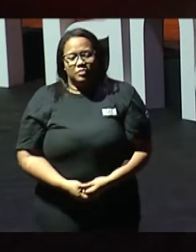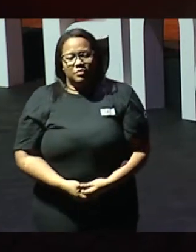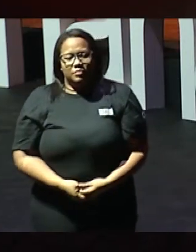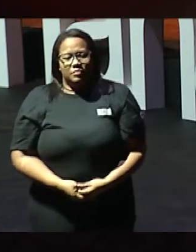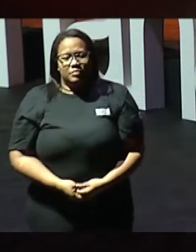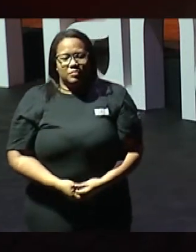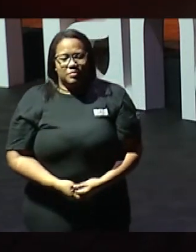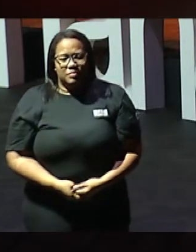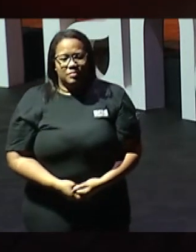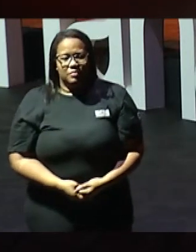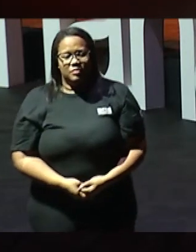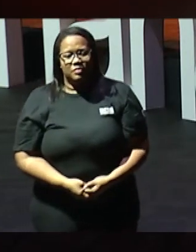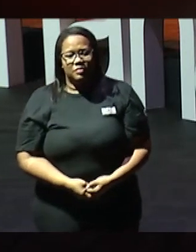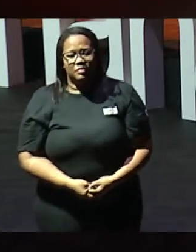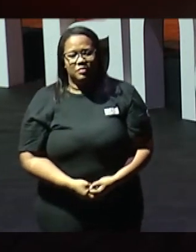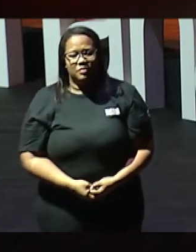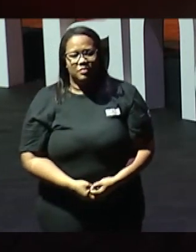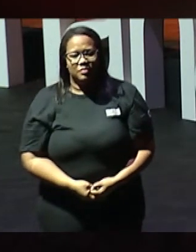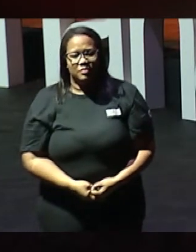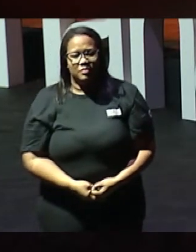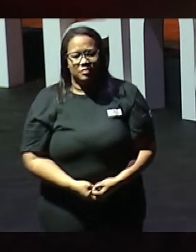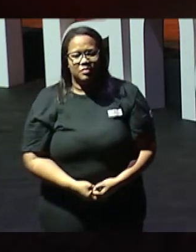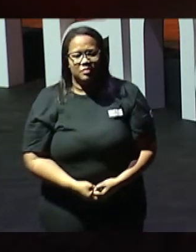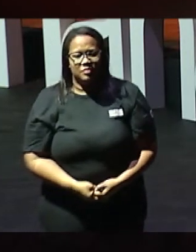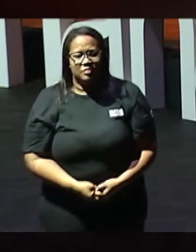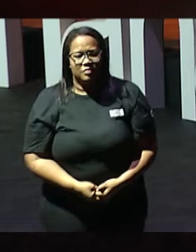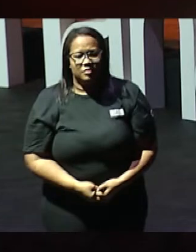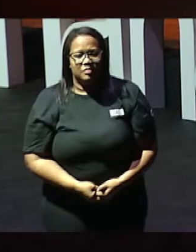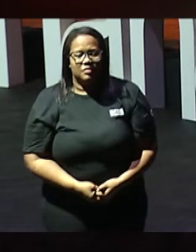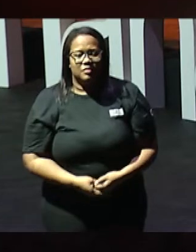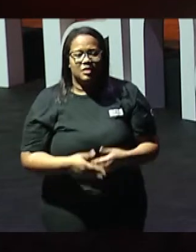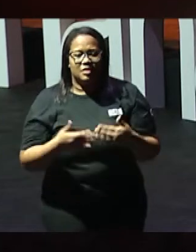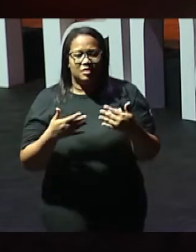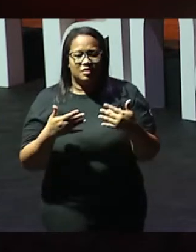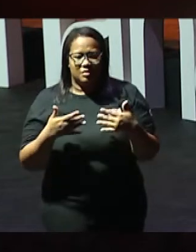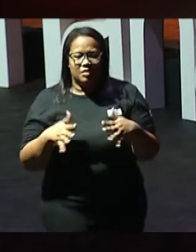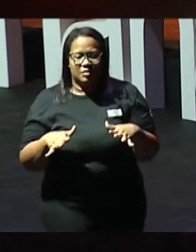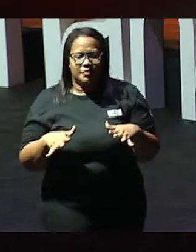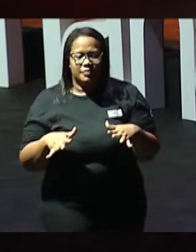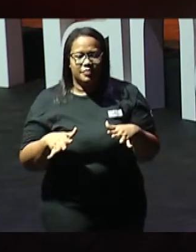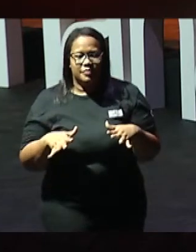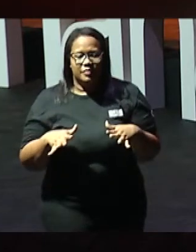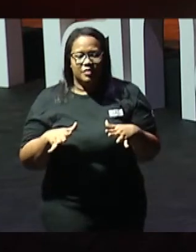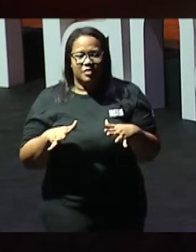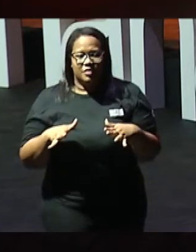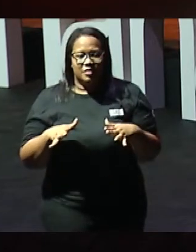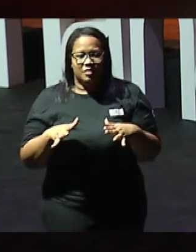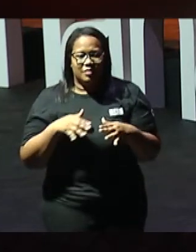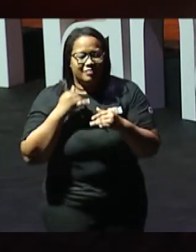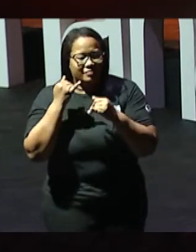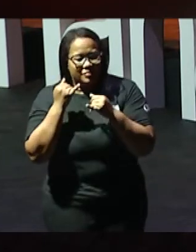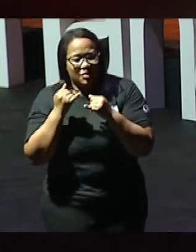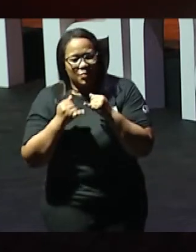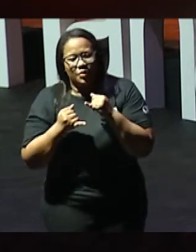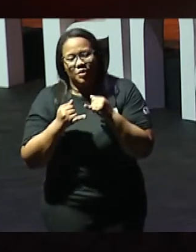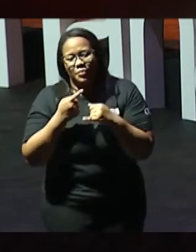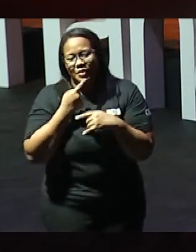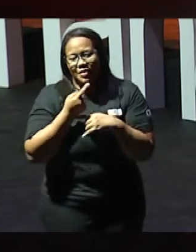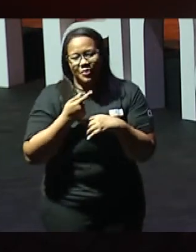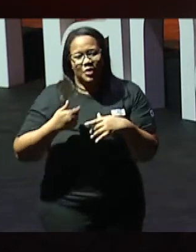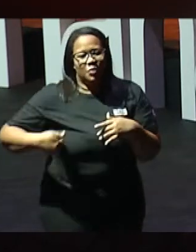ya con el último pet scam no dicen que había metástasis en pulmón y han llegado